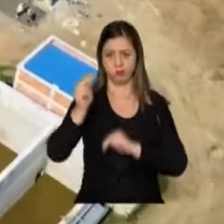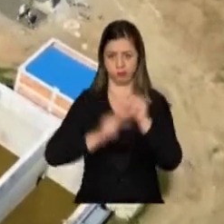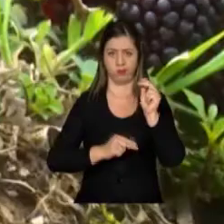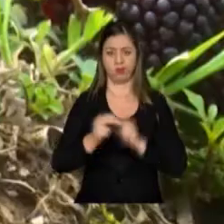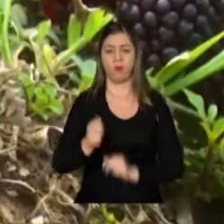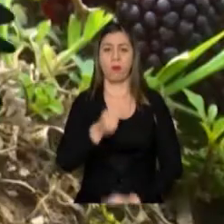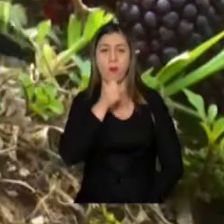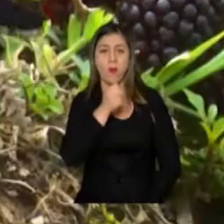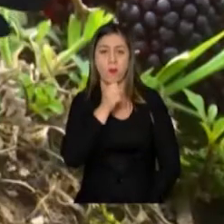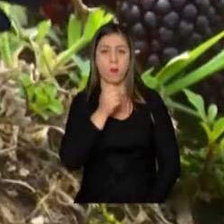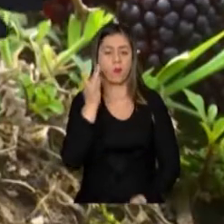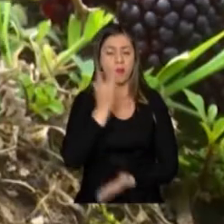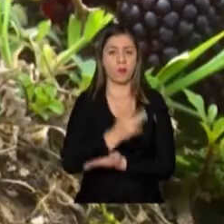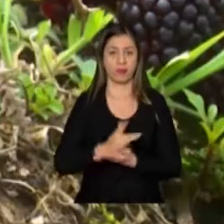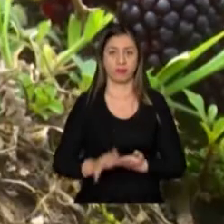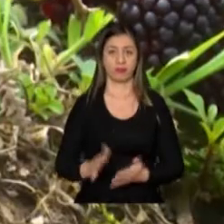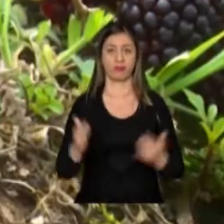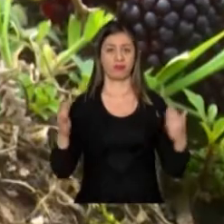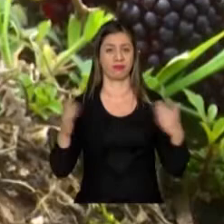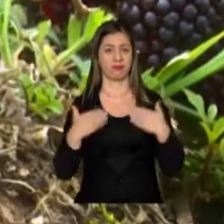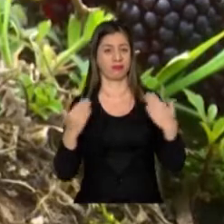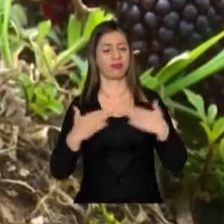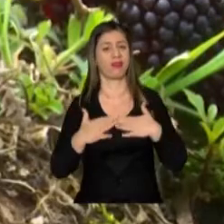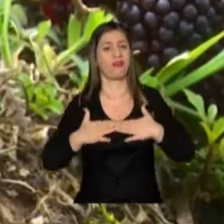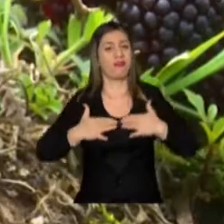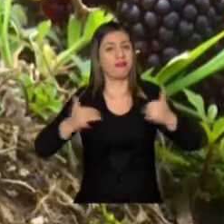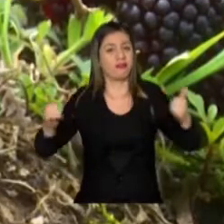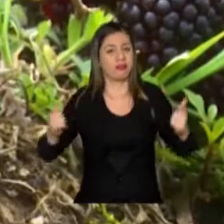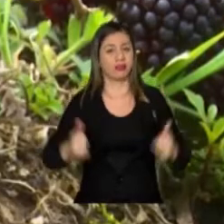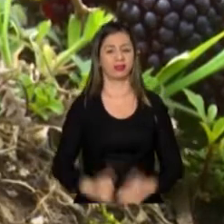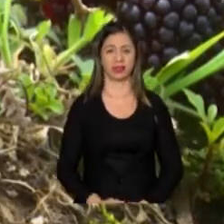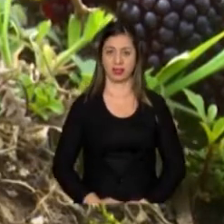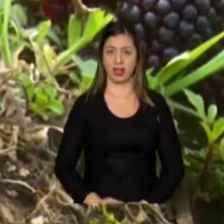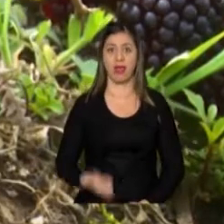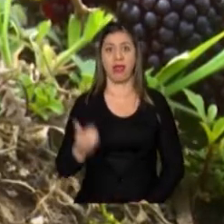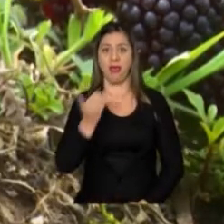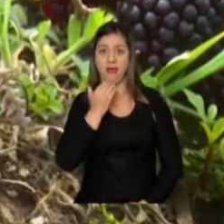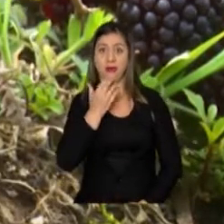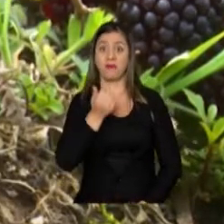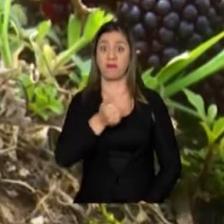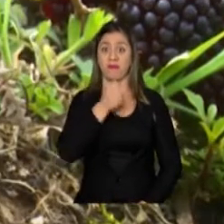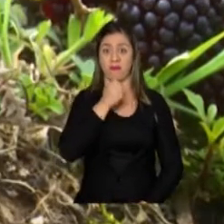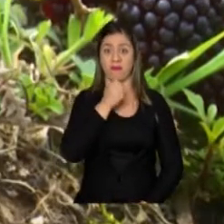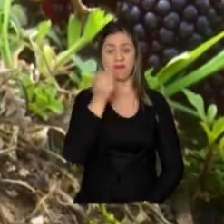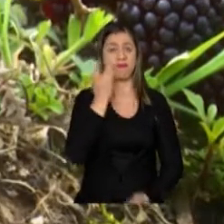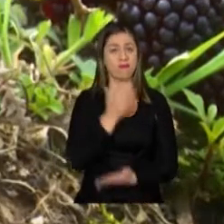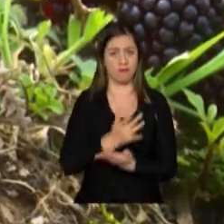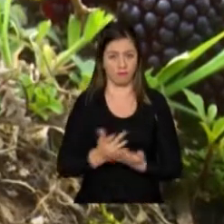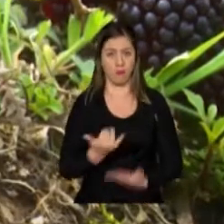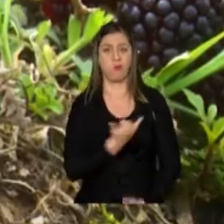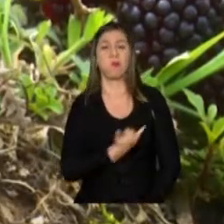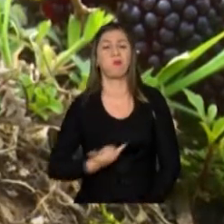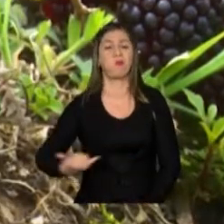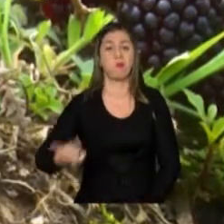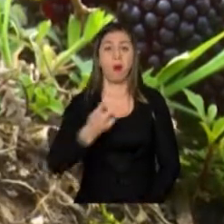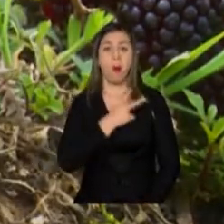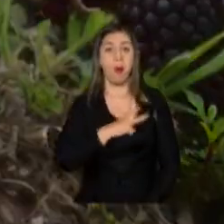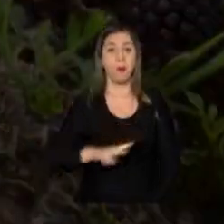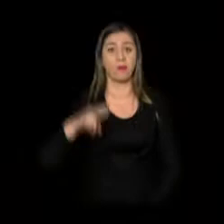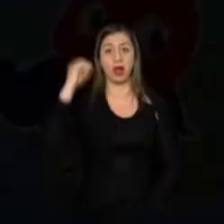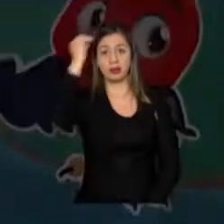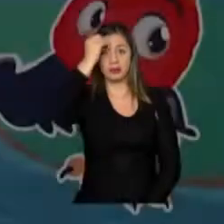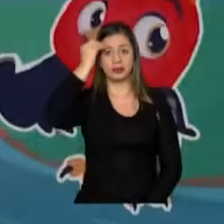residuales. ¡Qué alegría! Eso significa que sí tendremos agua limpia en el Valle de los